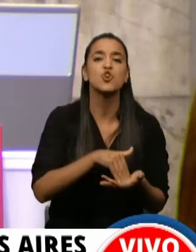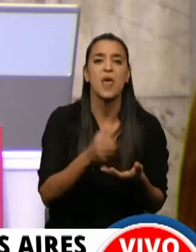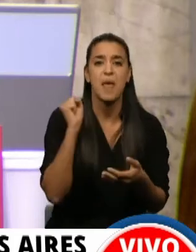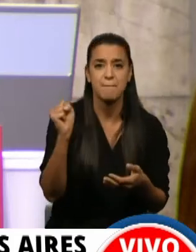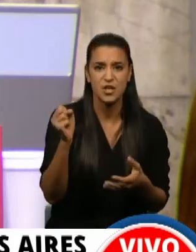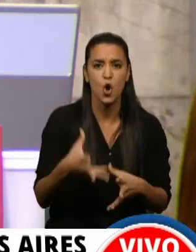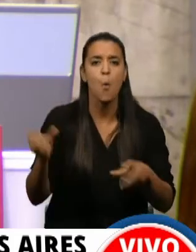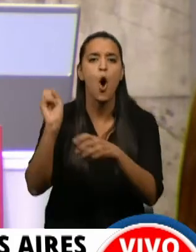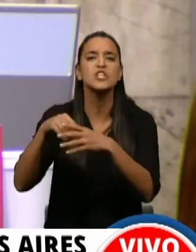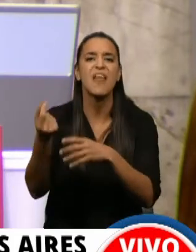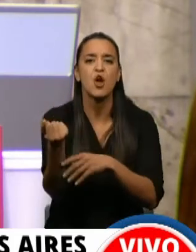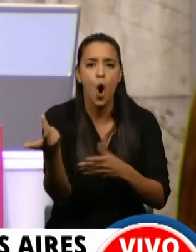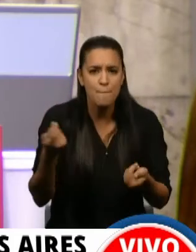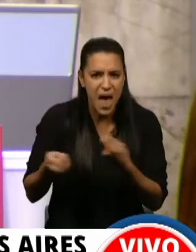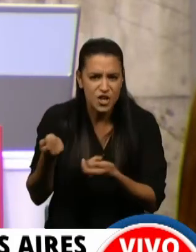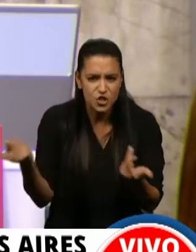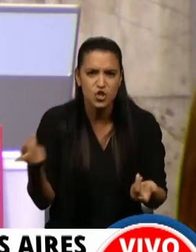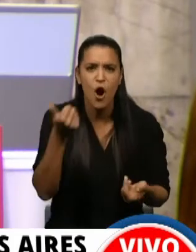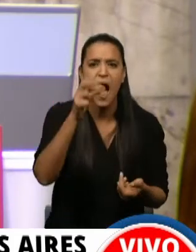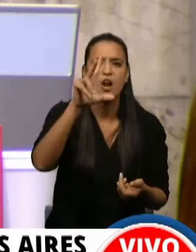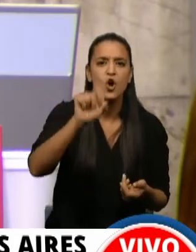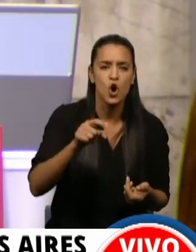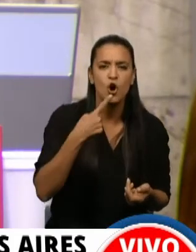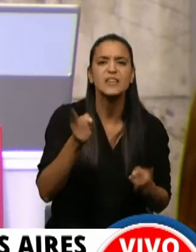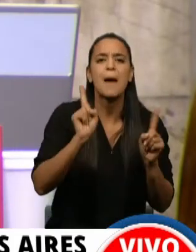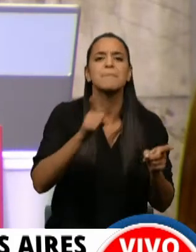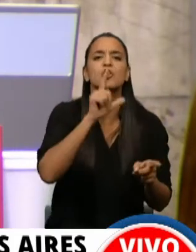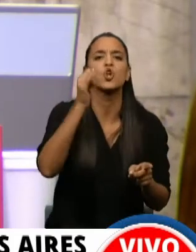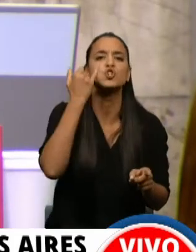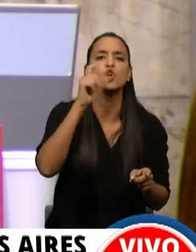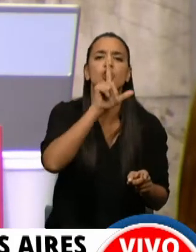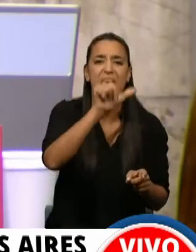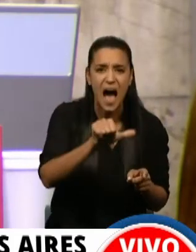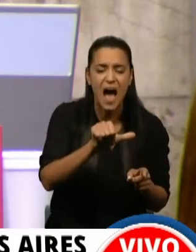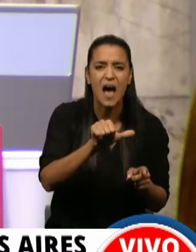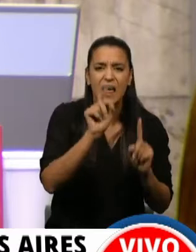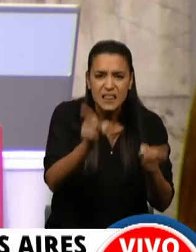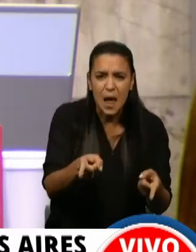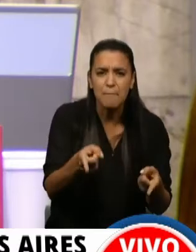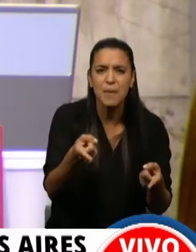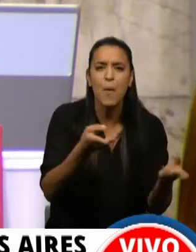de Comercio. Arcor, 5.400 millones de pesos. Toyota fue beneficiada